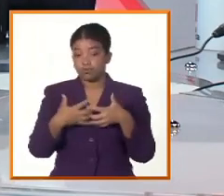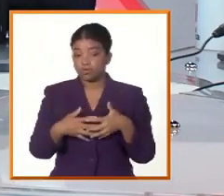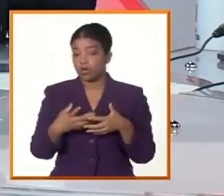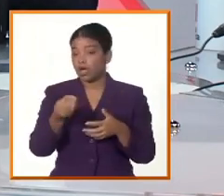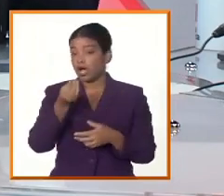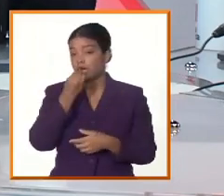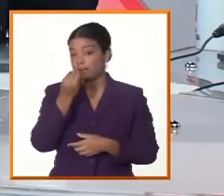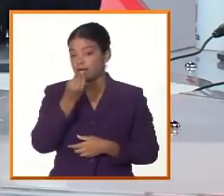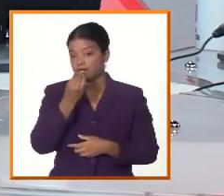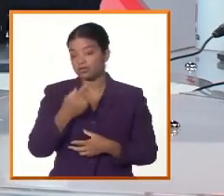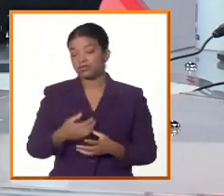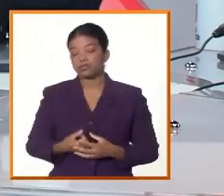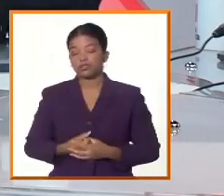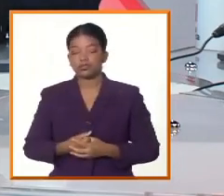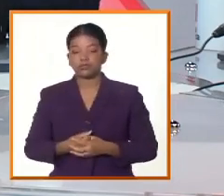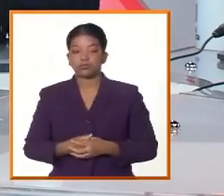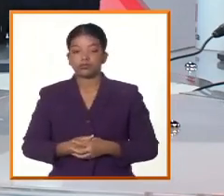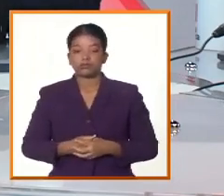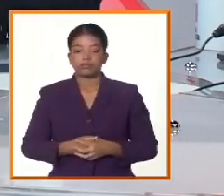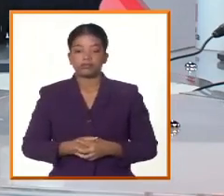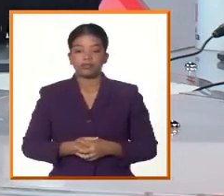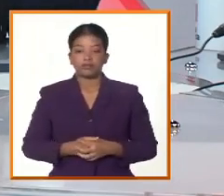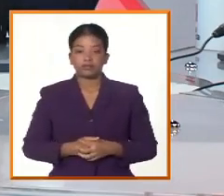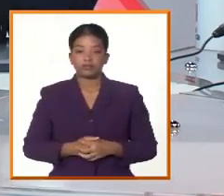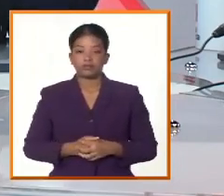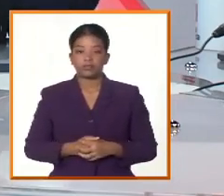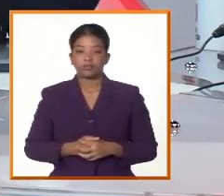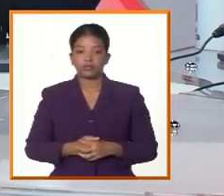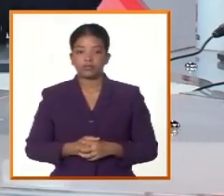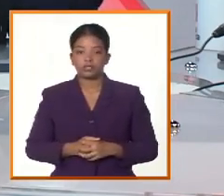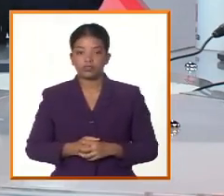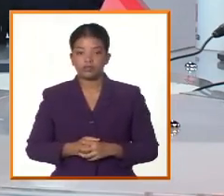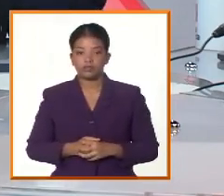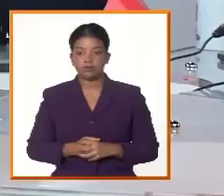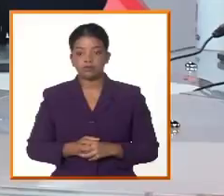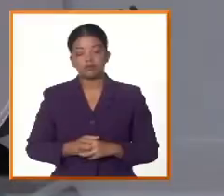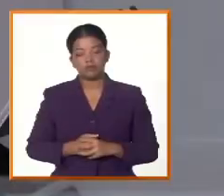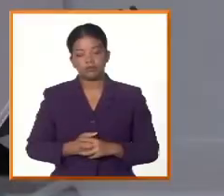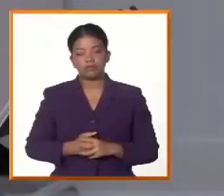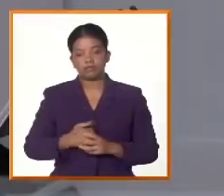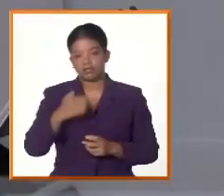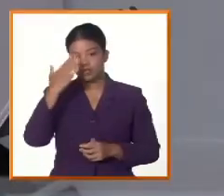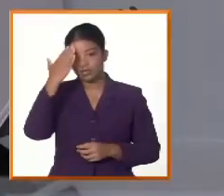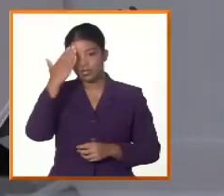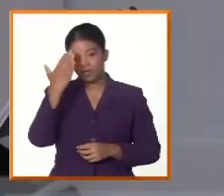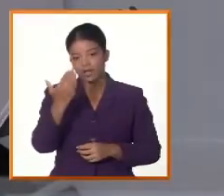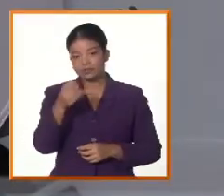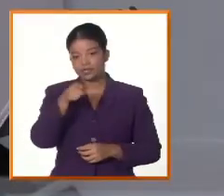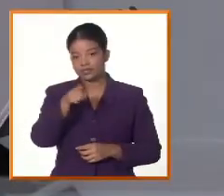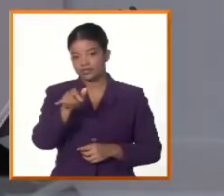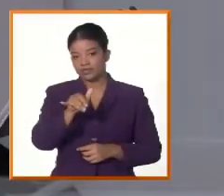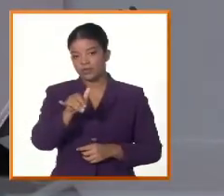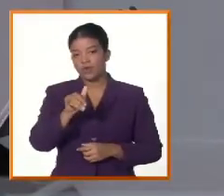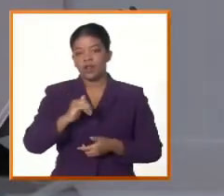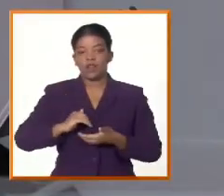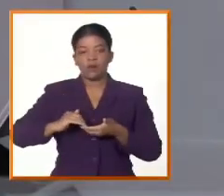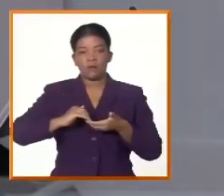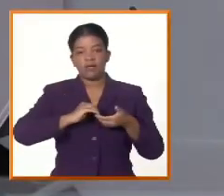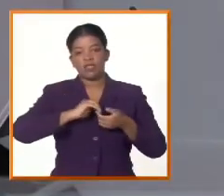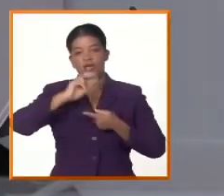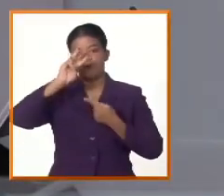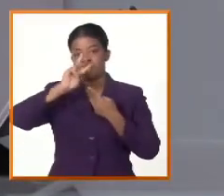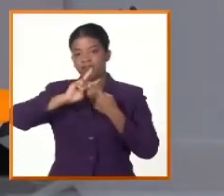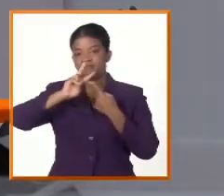provecho a los alimentos que logramos producir Bueno gracias Randy a los televidentes que nos acompañan